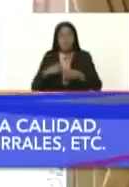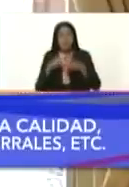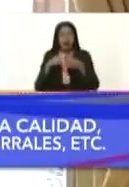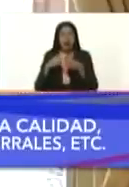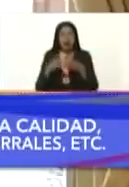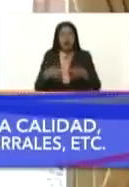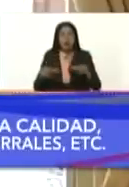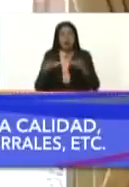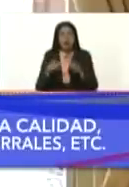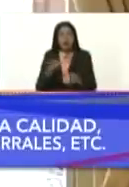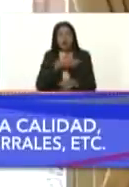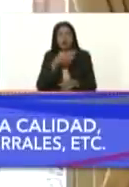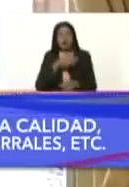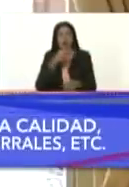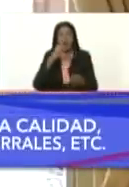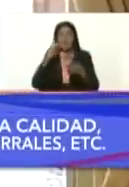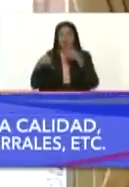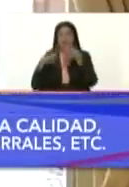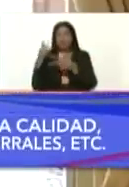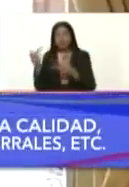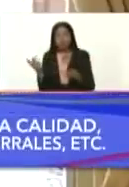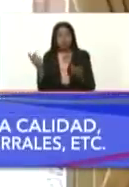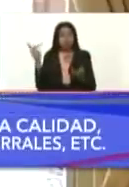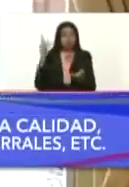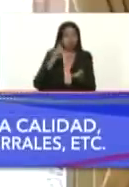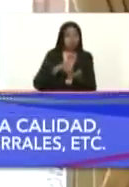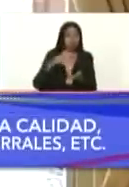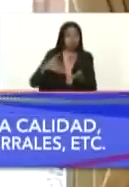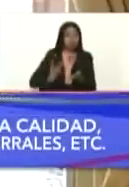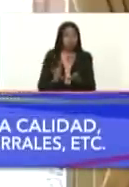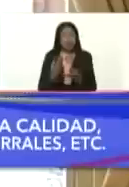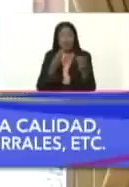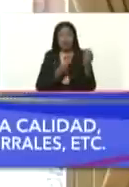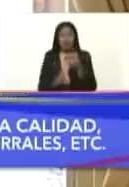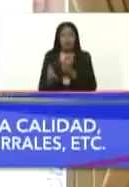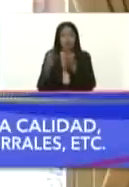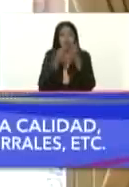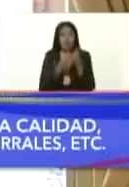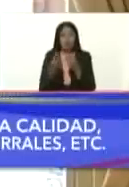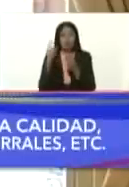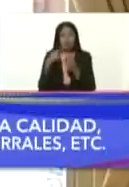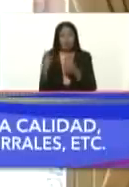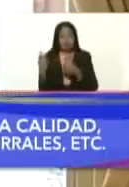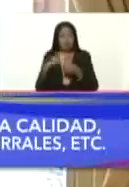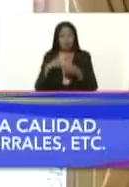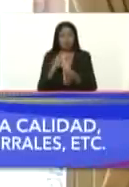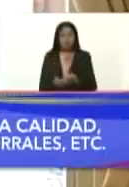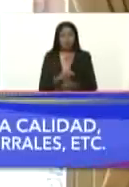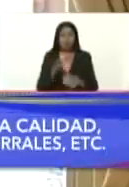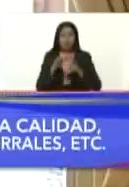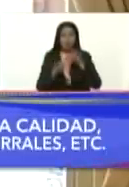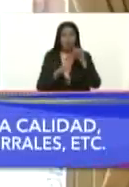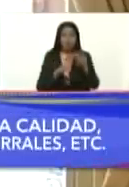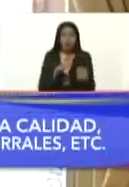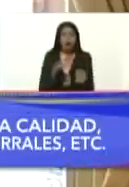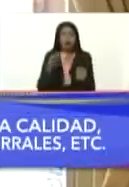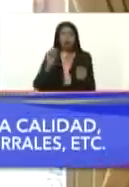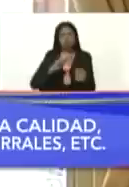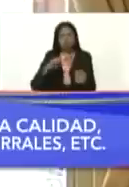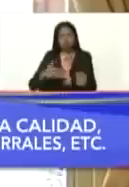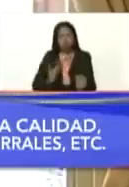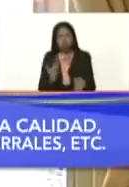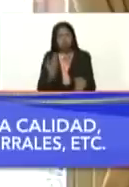sociales políticos partidistas económicos es un paso un paso